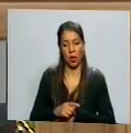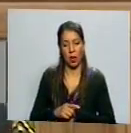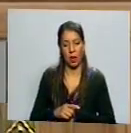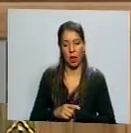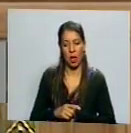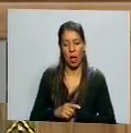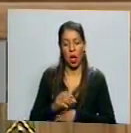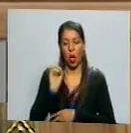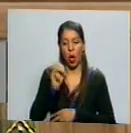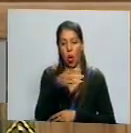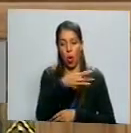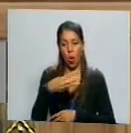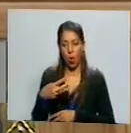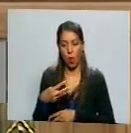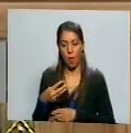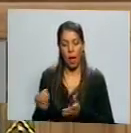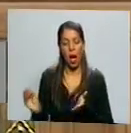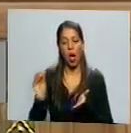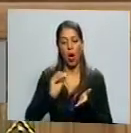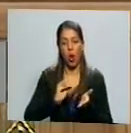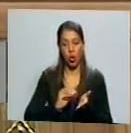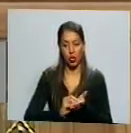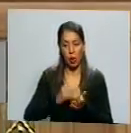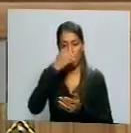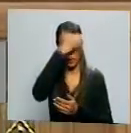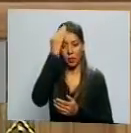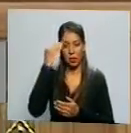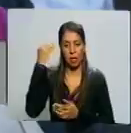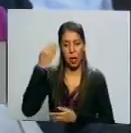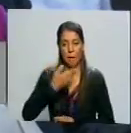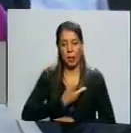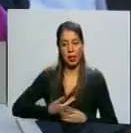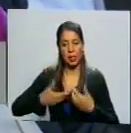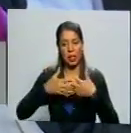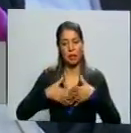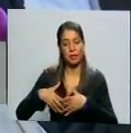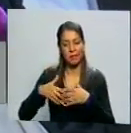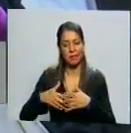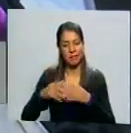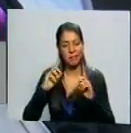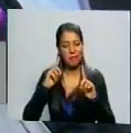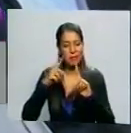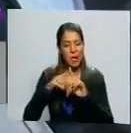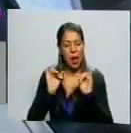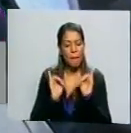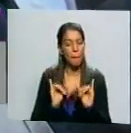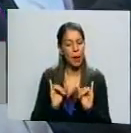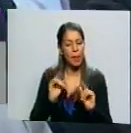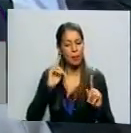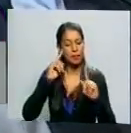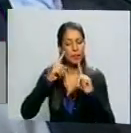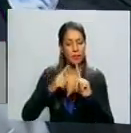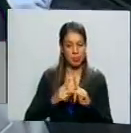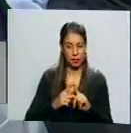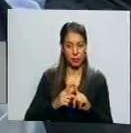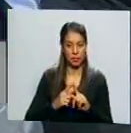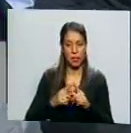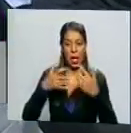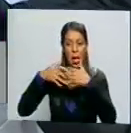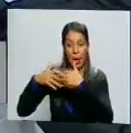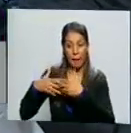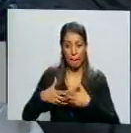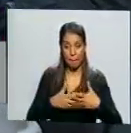Obama, ratificada por Donald Trump, también tiene como espíritu, propósito y razón ahuyentar